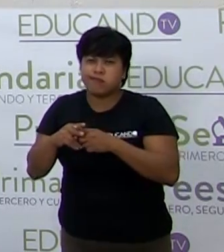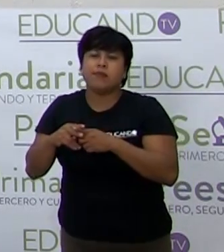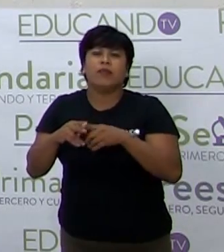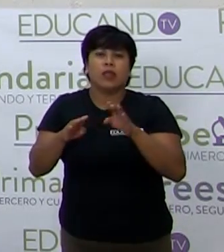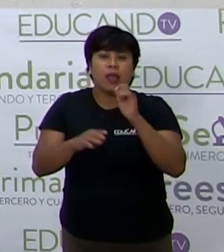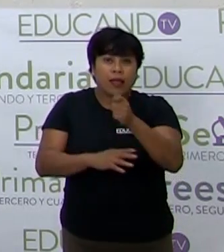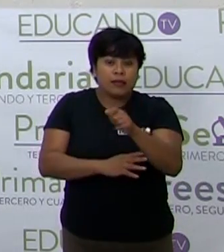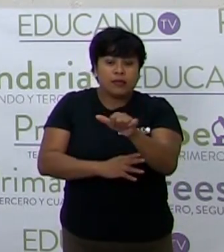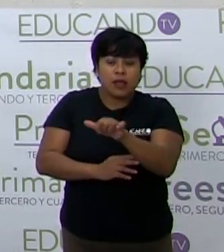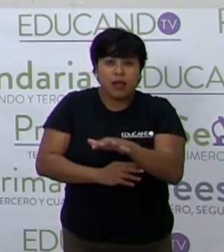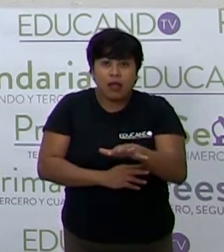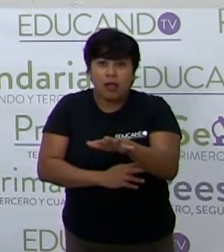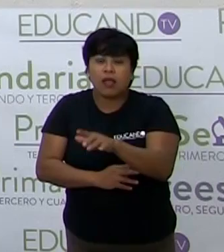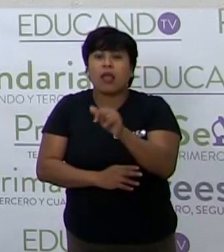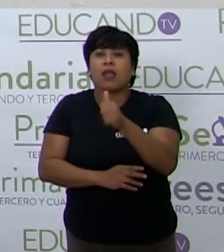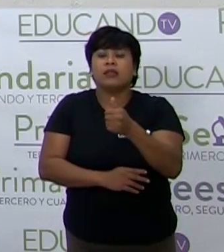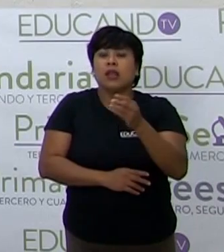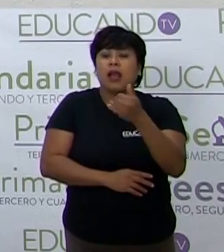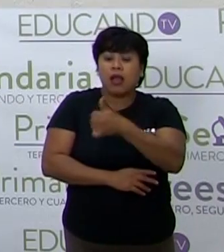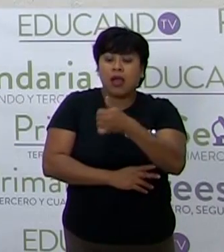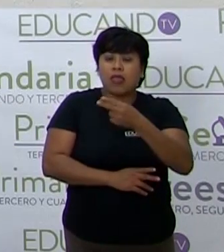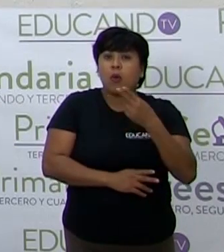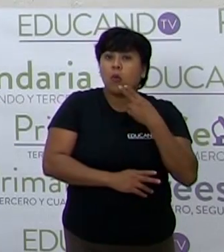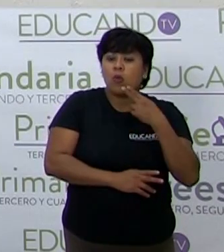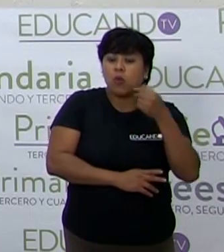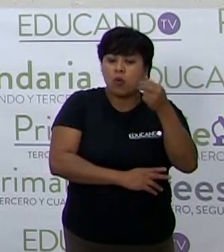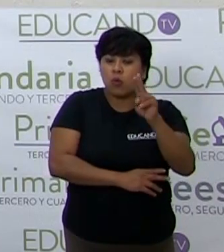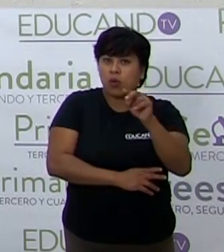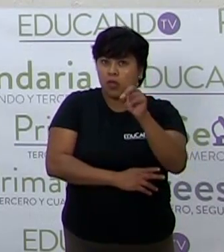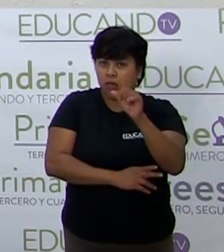área son las unidades que están en esta